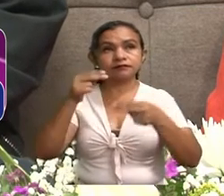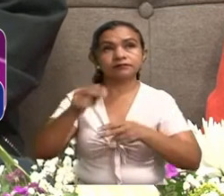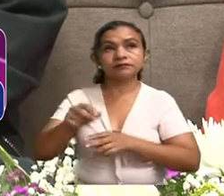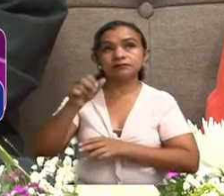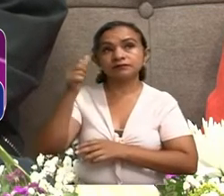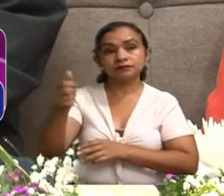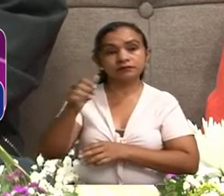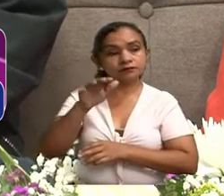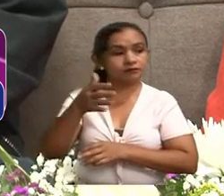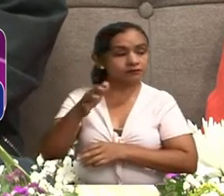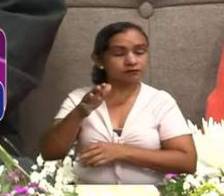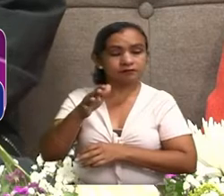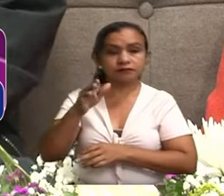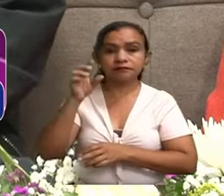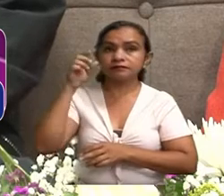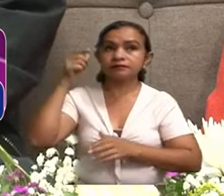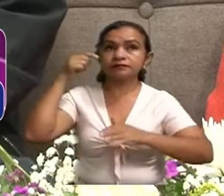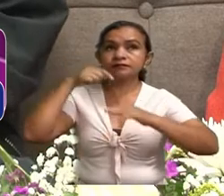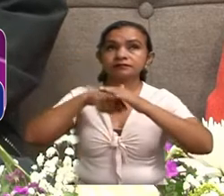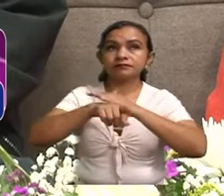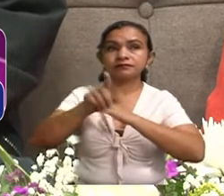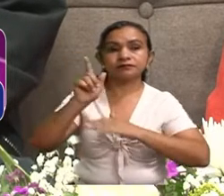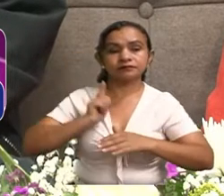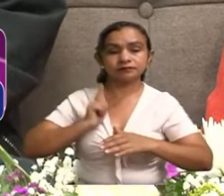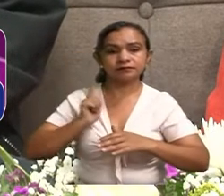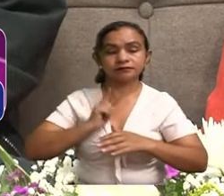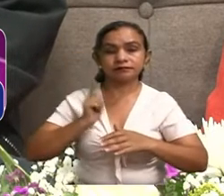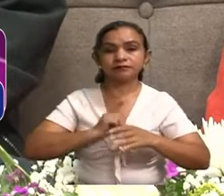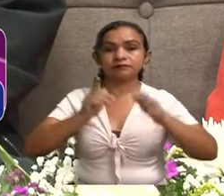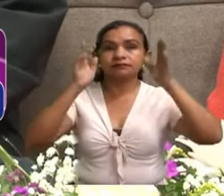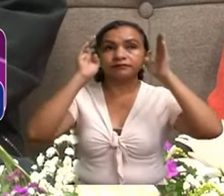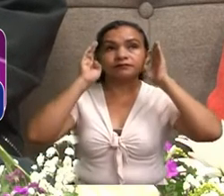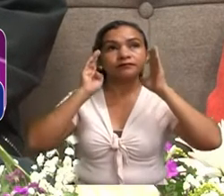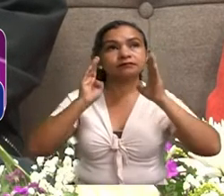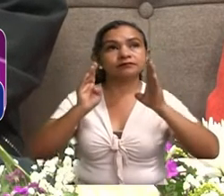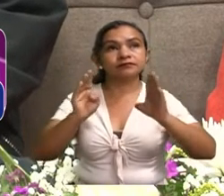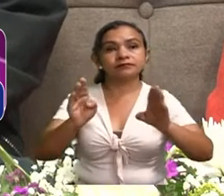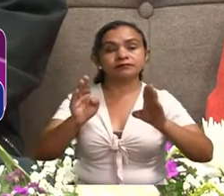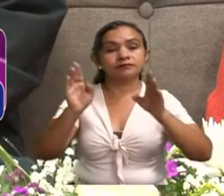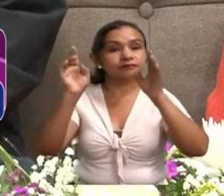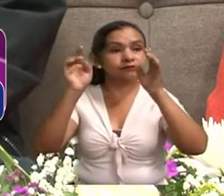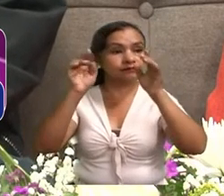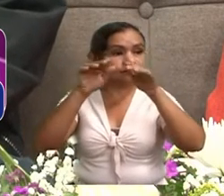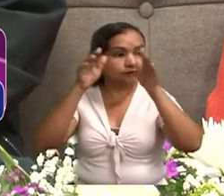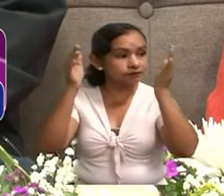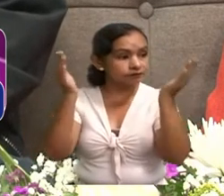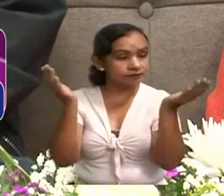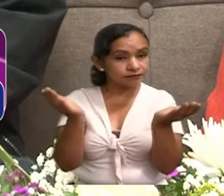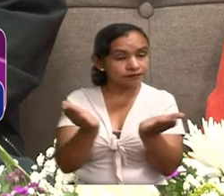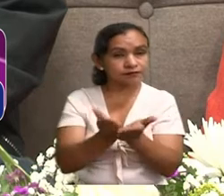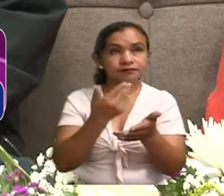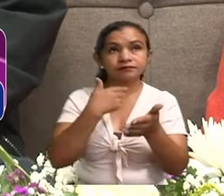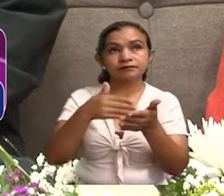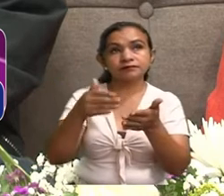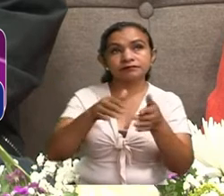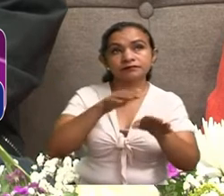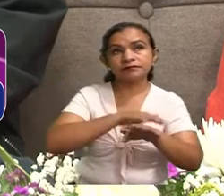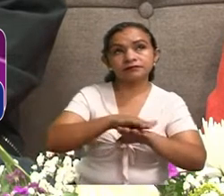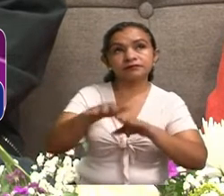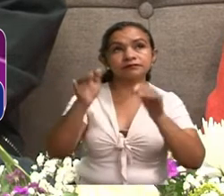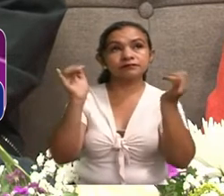unos metas. Uno tiene que ver con la cobertura universal, accesible, con